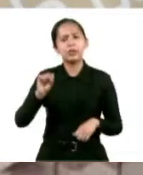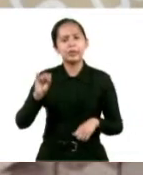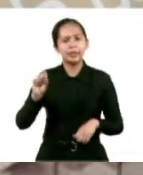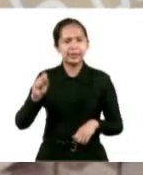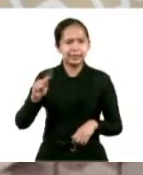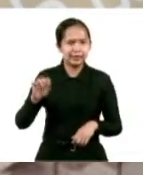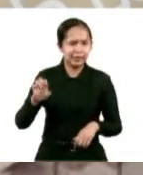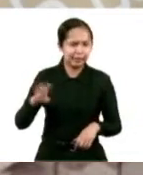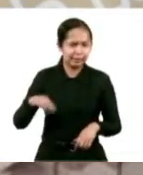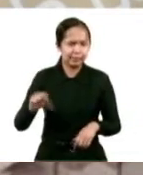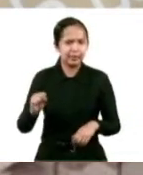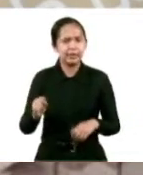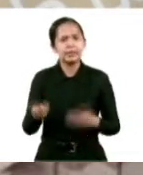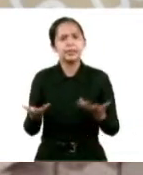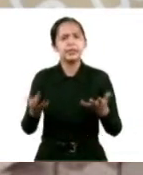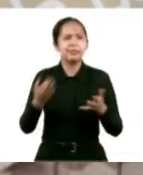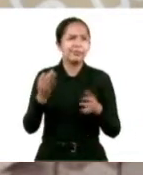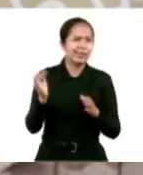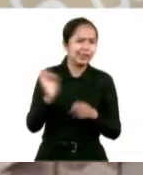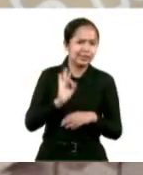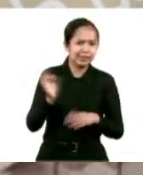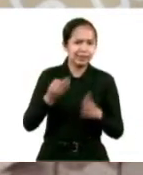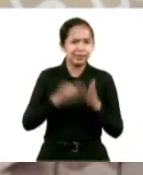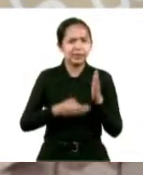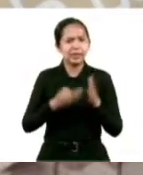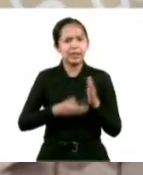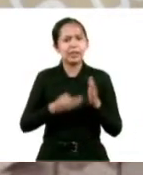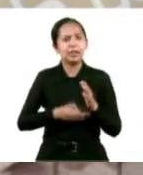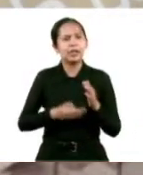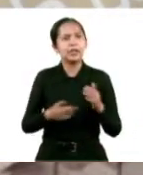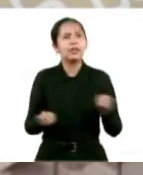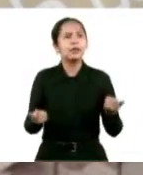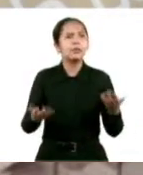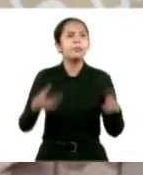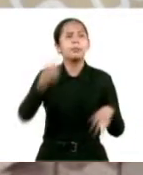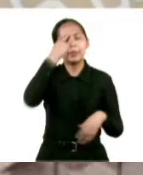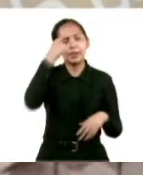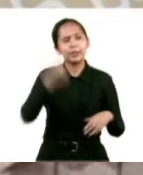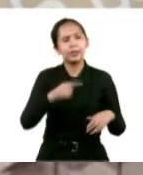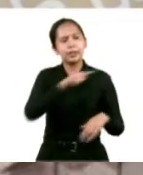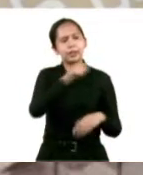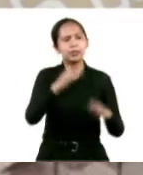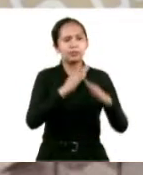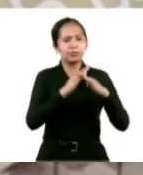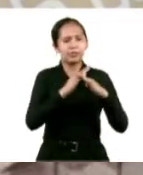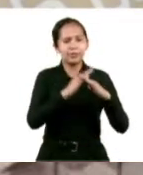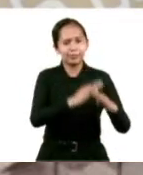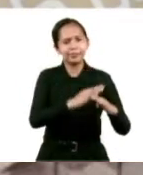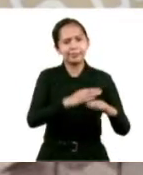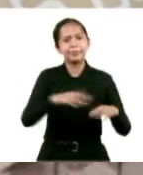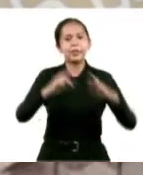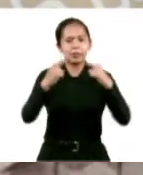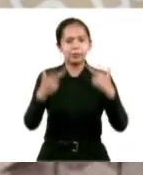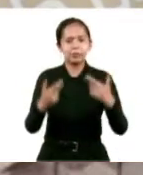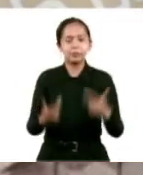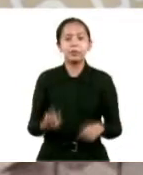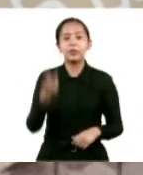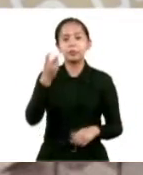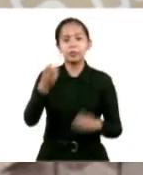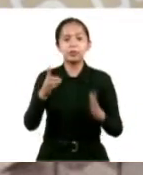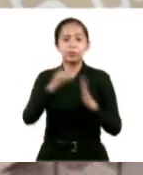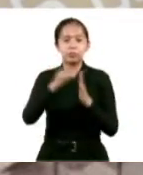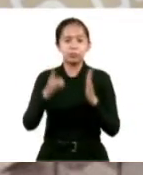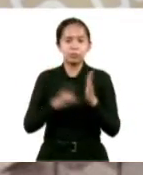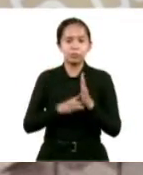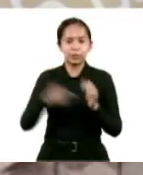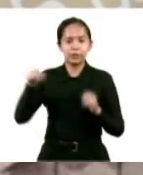y procedimientos que podrían haber contribuido a prevenir el colapso. Es por estas razones que el documento de la